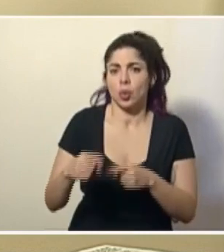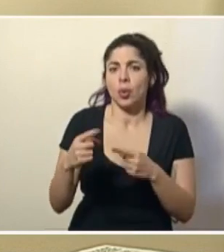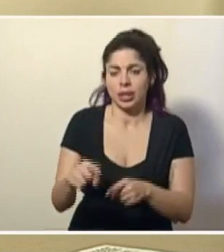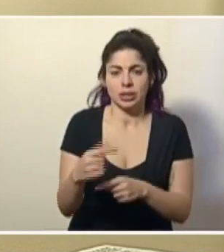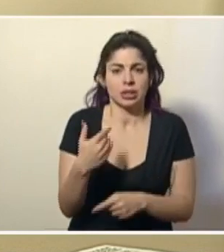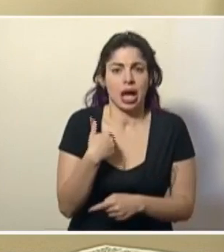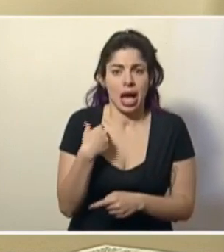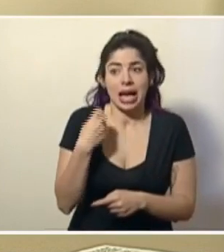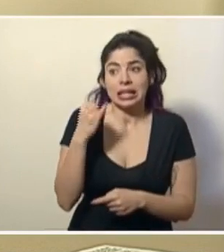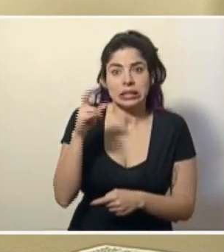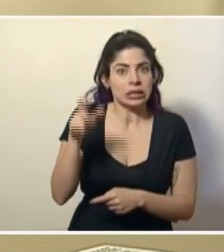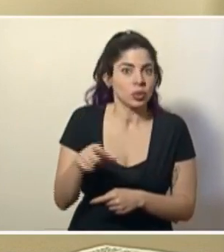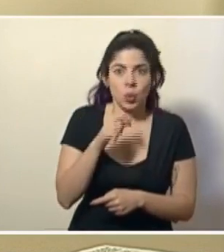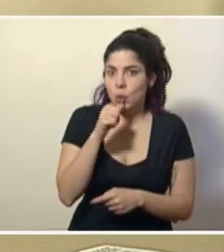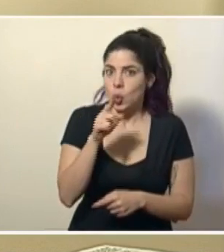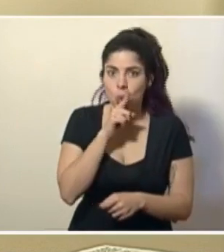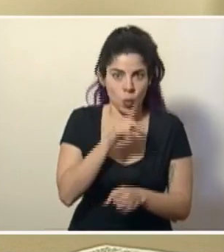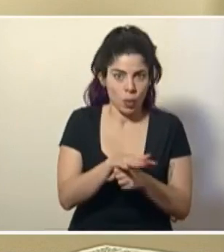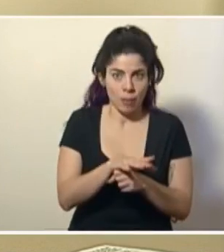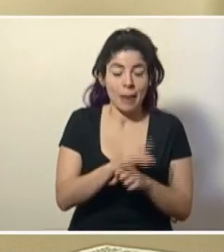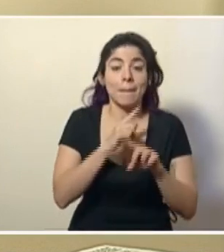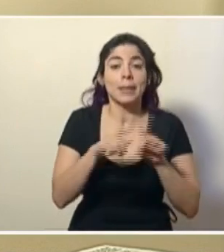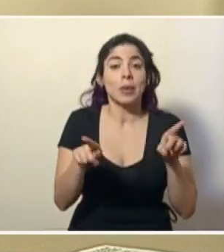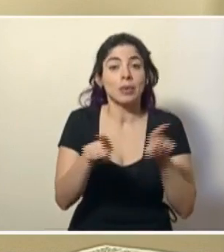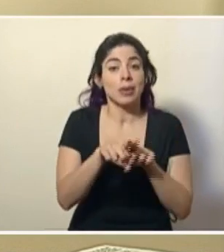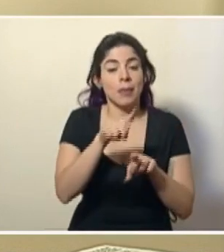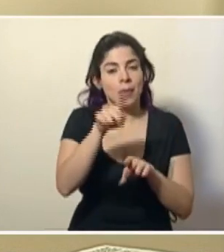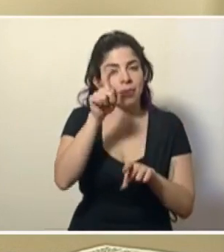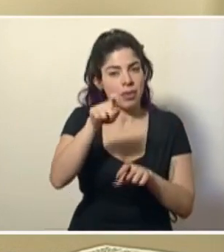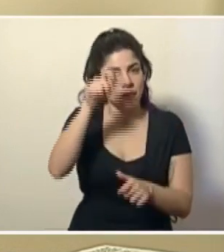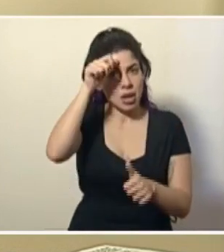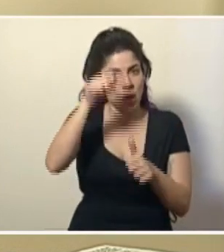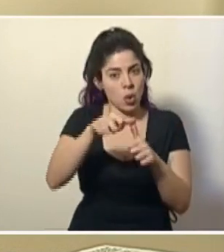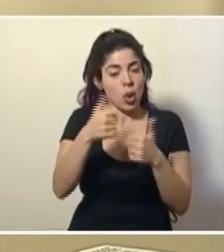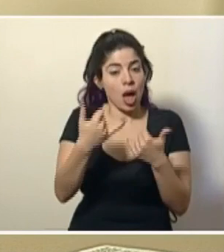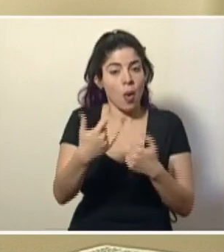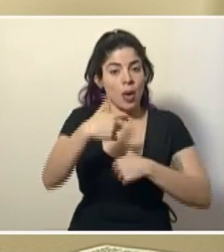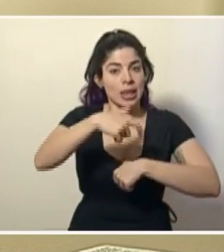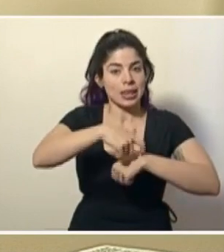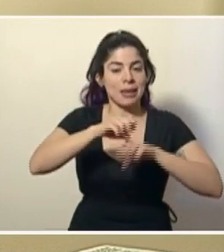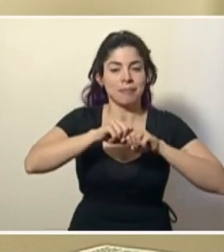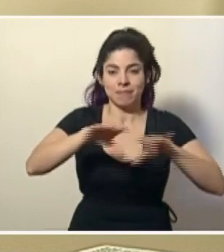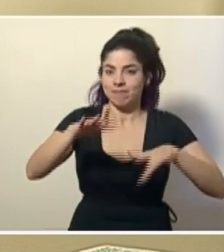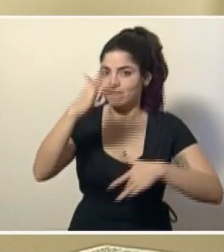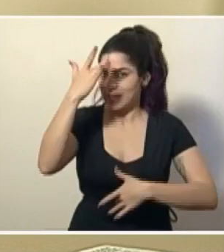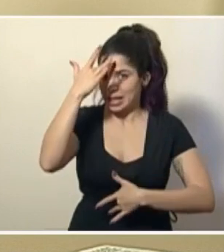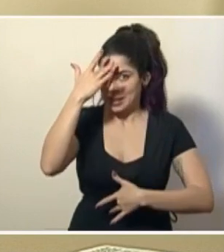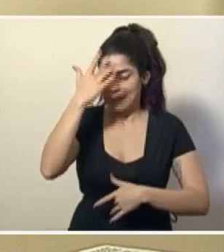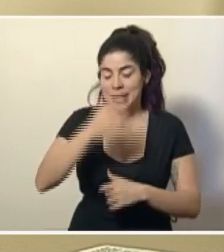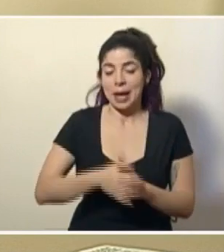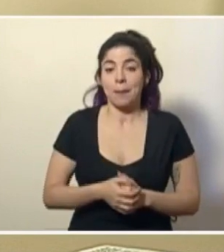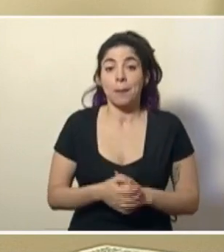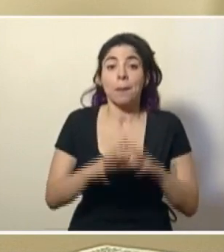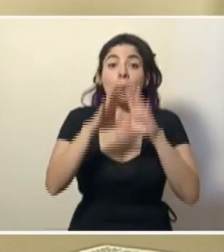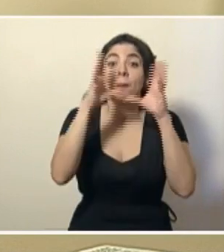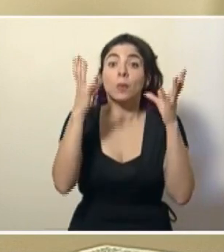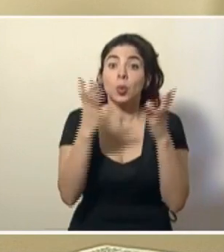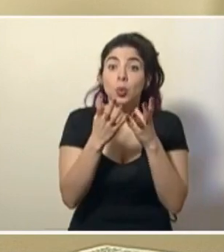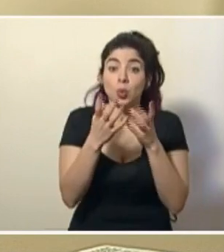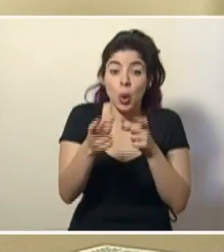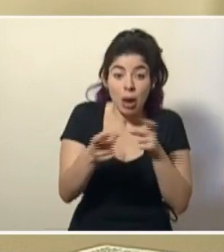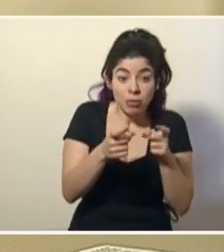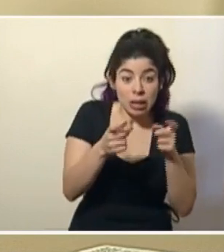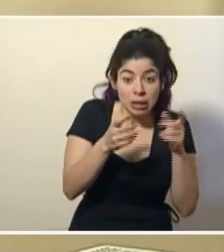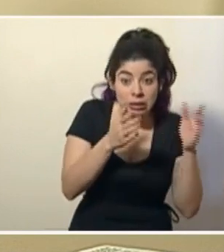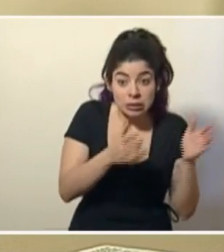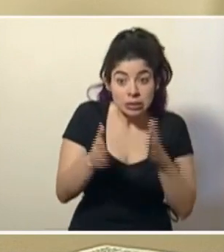consecuencias para los que no cumplen. Pero también tenemos que recordar que estamos en tiempos de pandemia. Y el mundo logístico